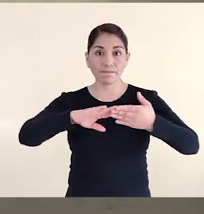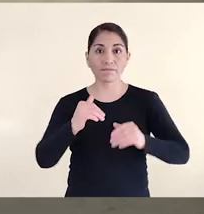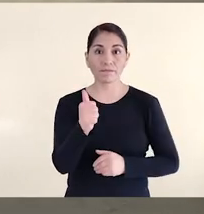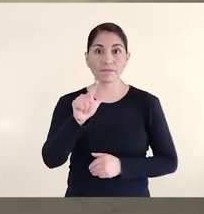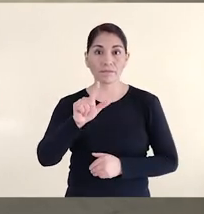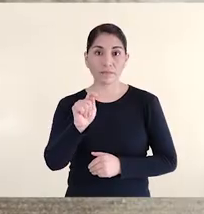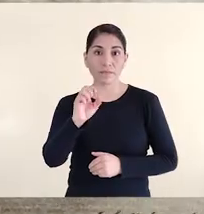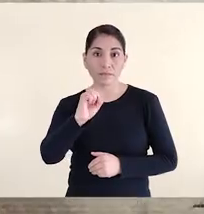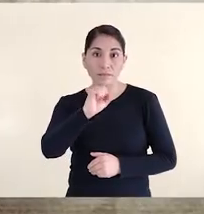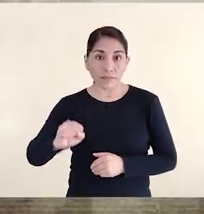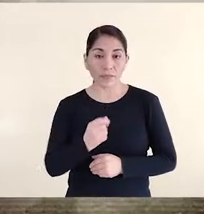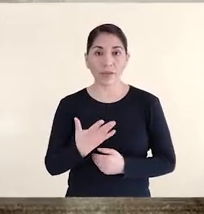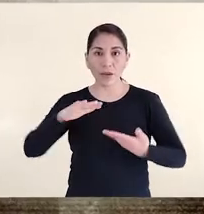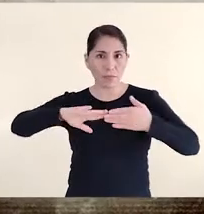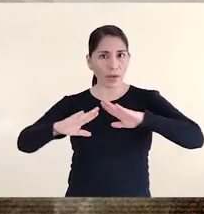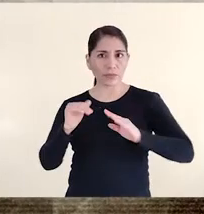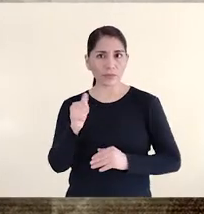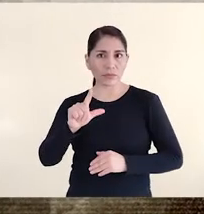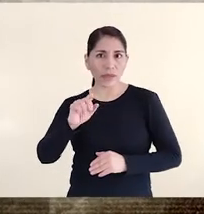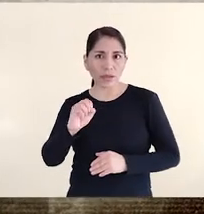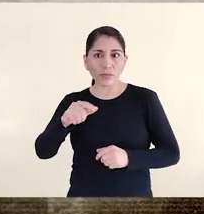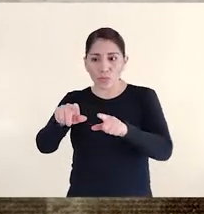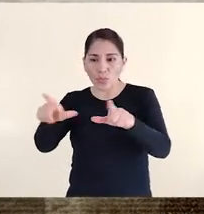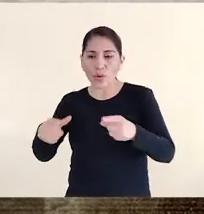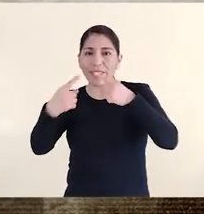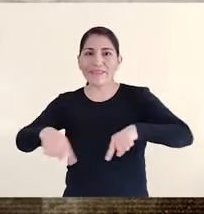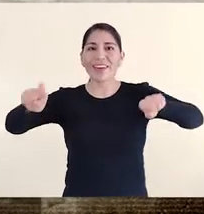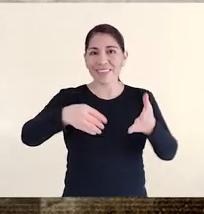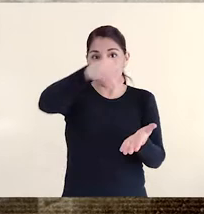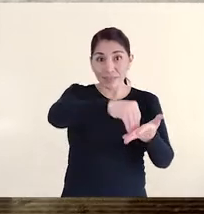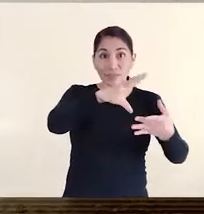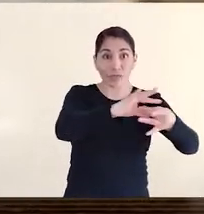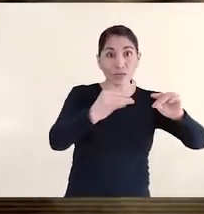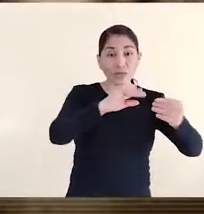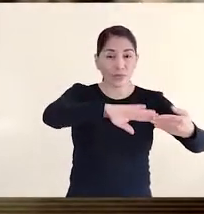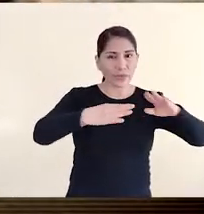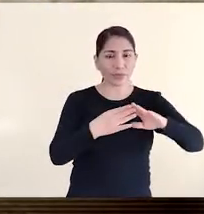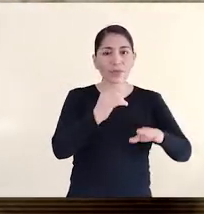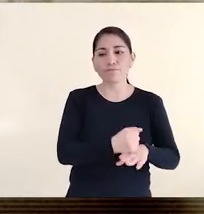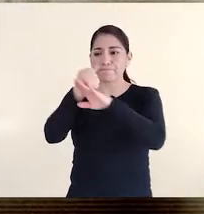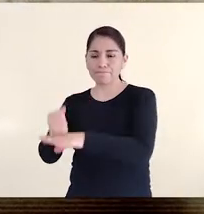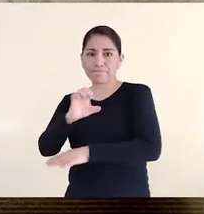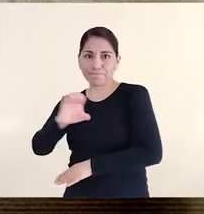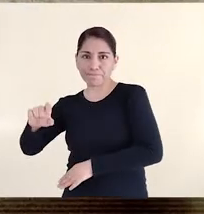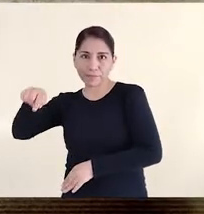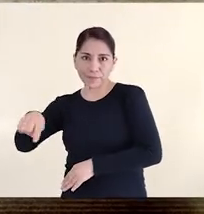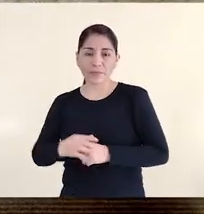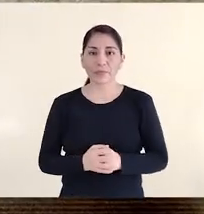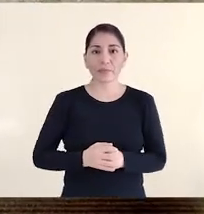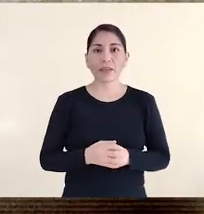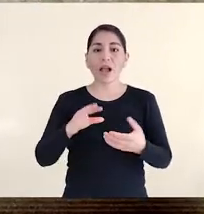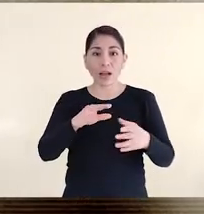Barrios Altos. Los Barrios Altos son una zona diferenciada del centro histórico de la ciudad ubicada hacia el este de la misma. Fue